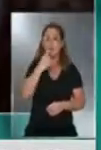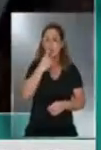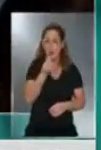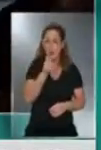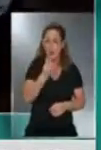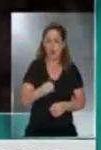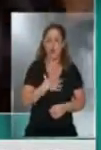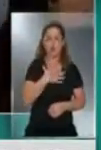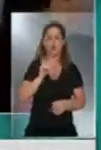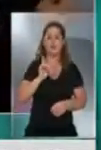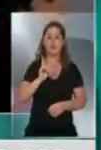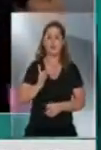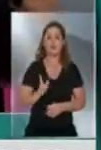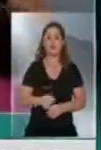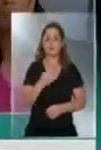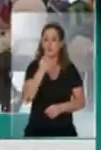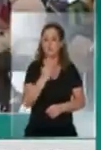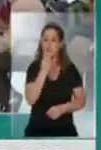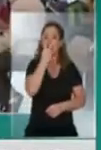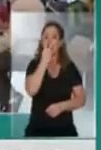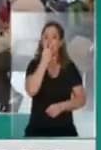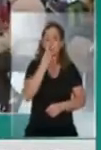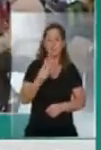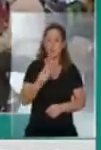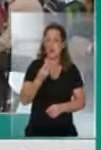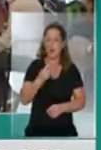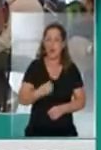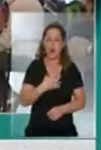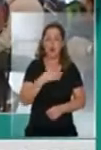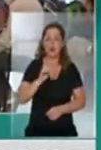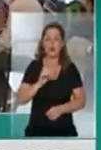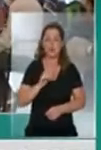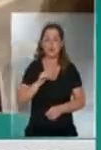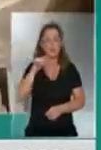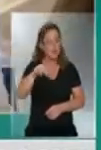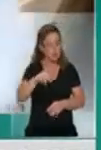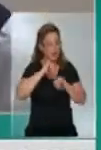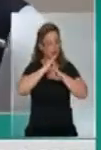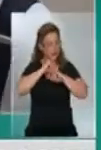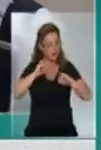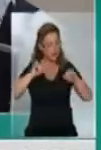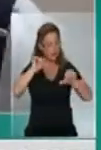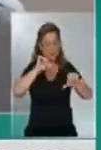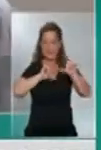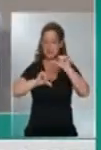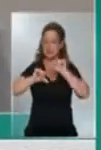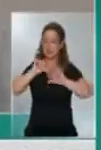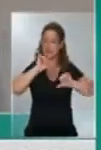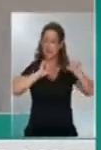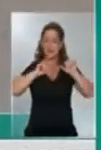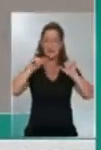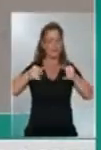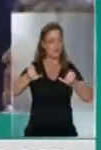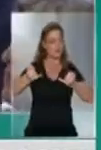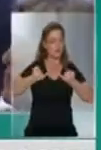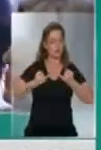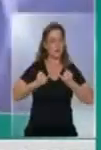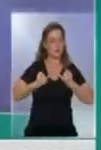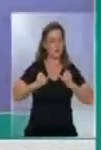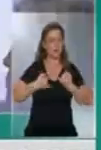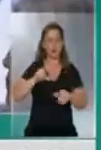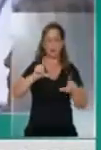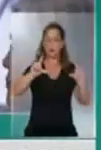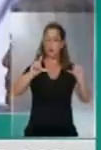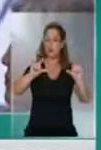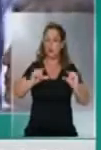estos casos. Mira, yo la información científica que tengo al respecto es muy poca. Al igual que tú, he escuchado